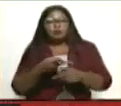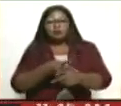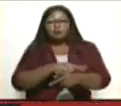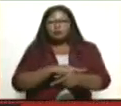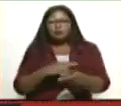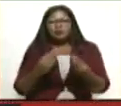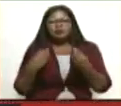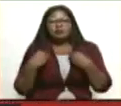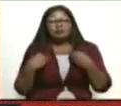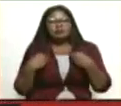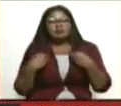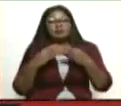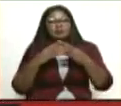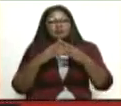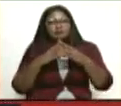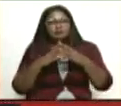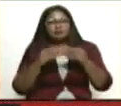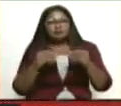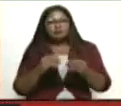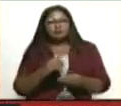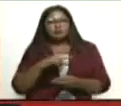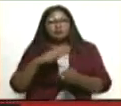zonas aspiramos a hacer cuatro programas.